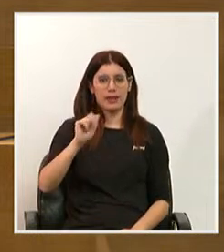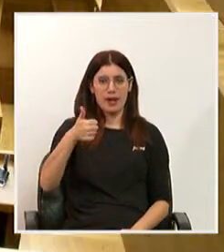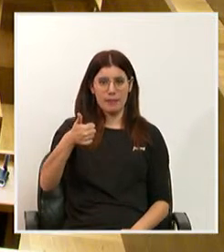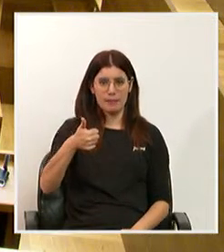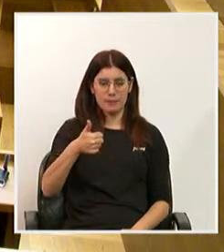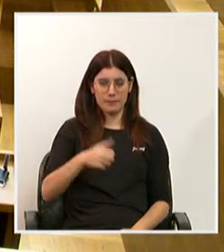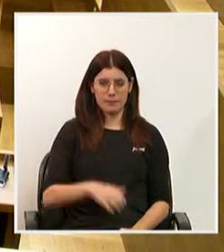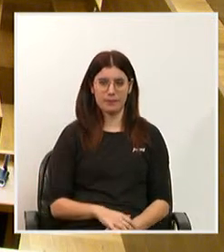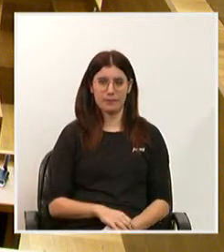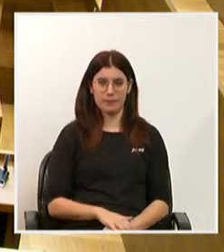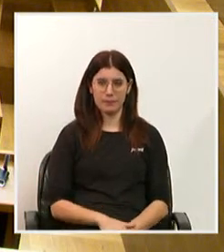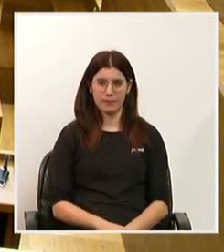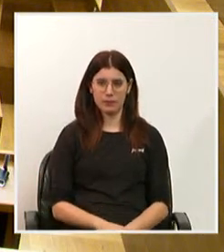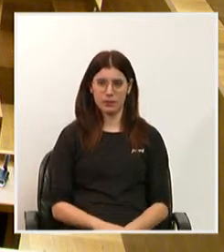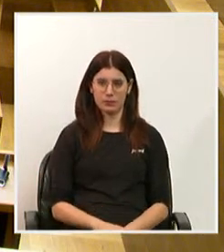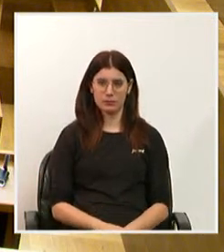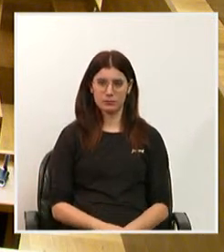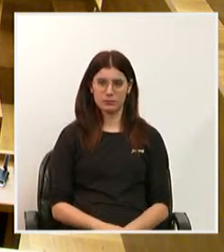gigante